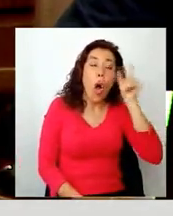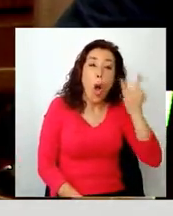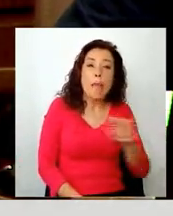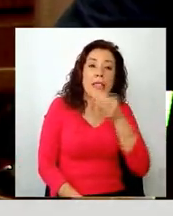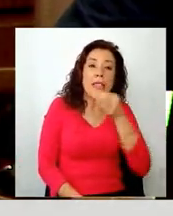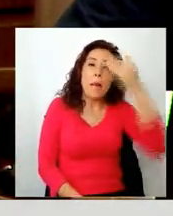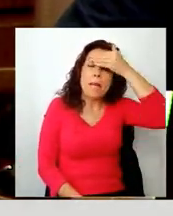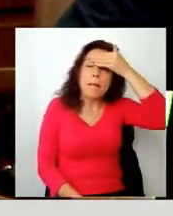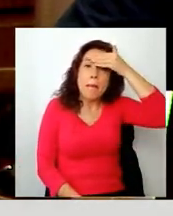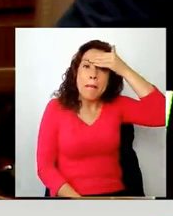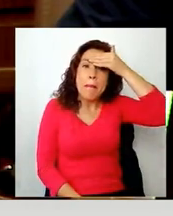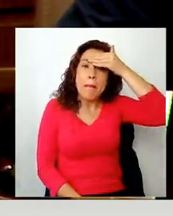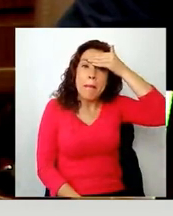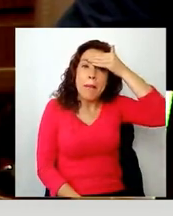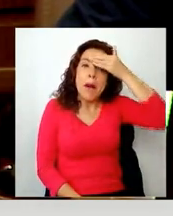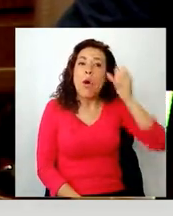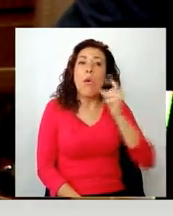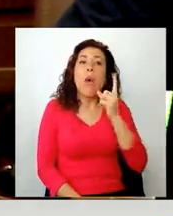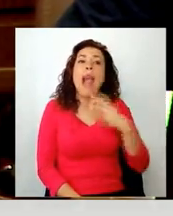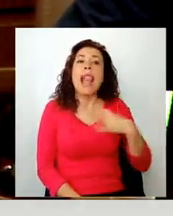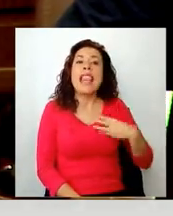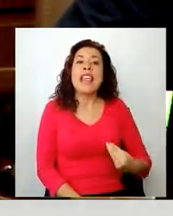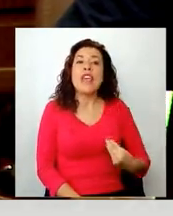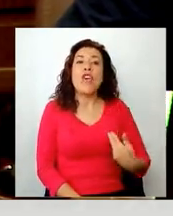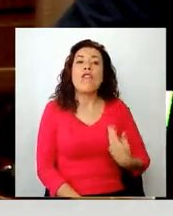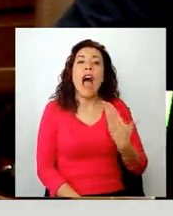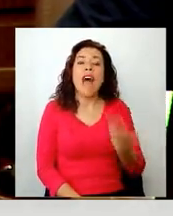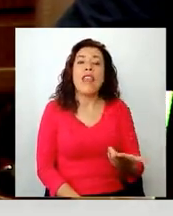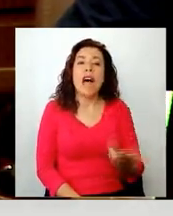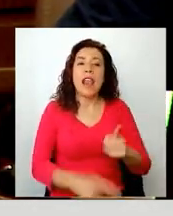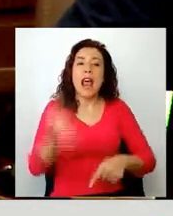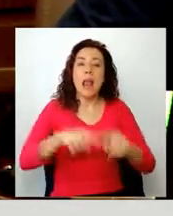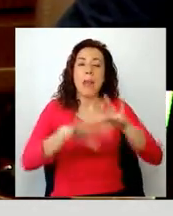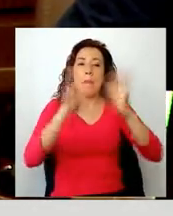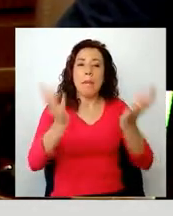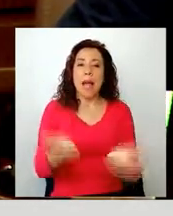que hijos le vamos a dejar al planeta Gracias presidenta